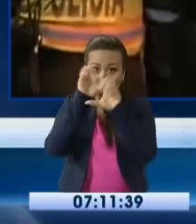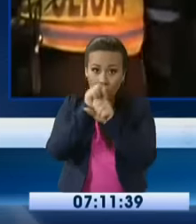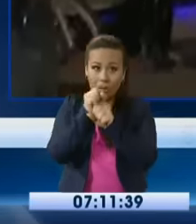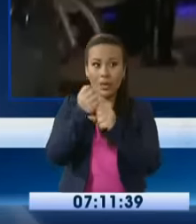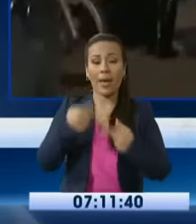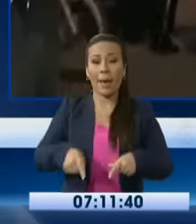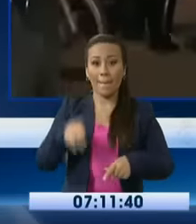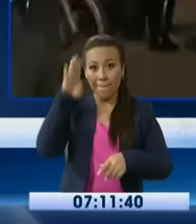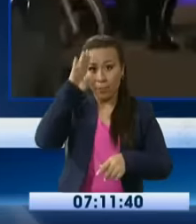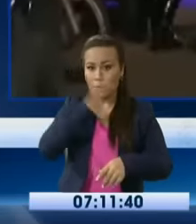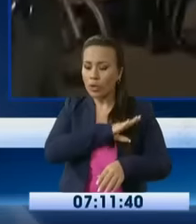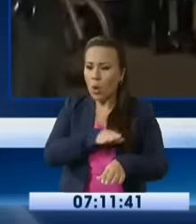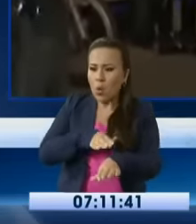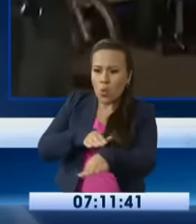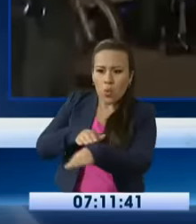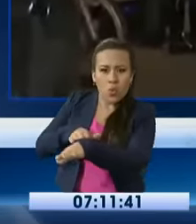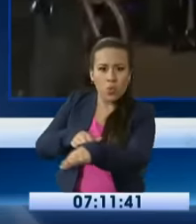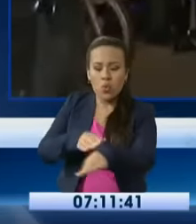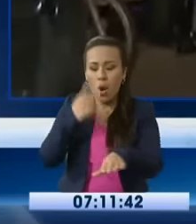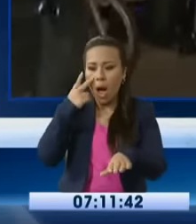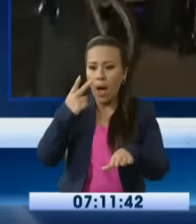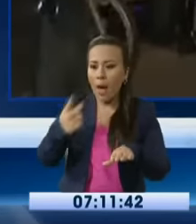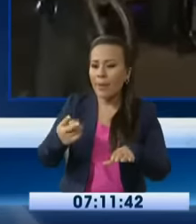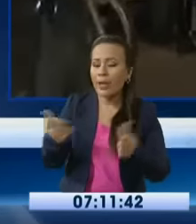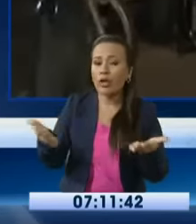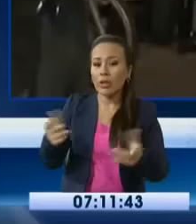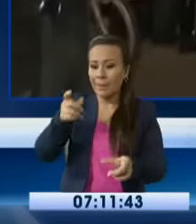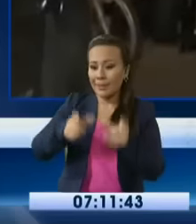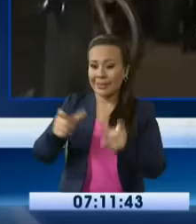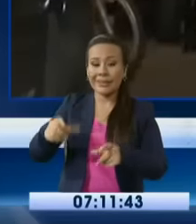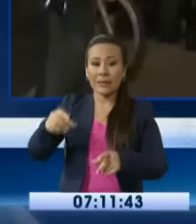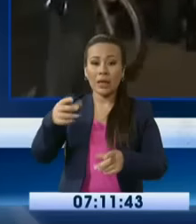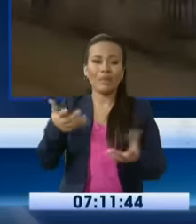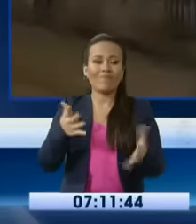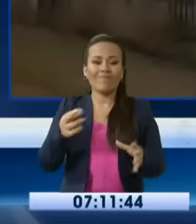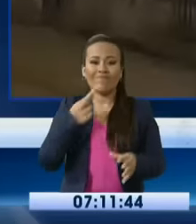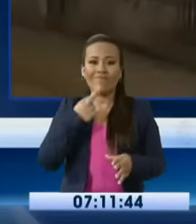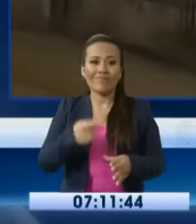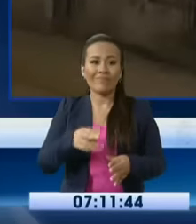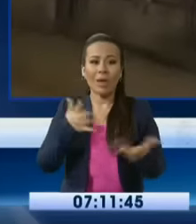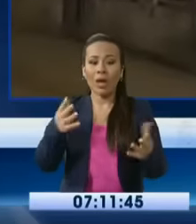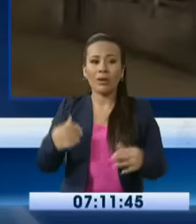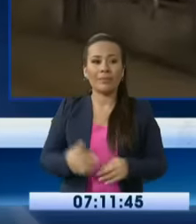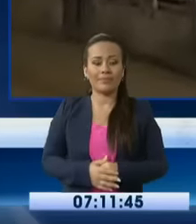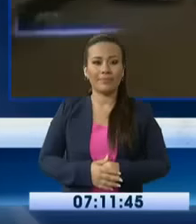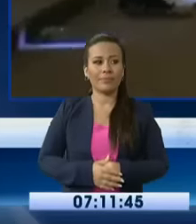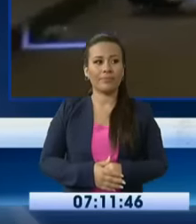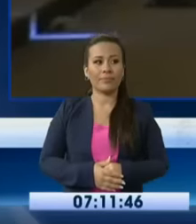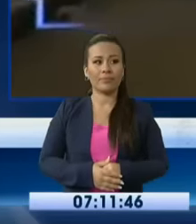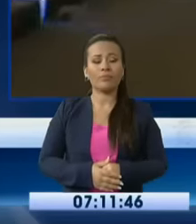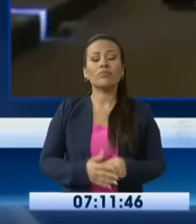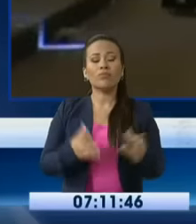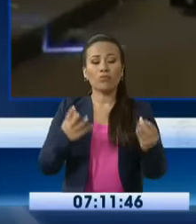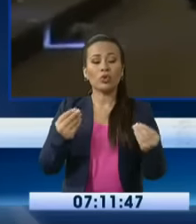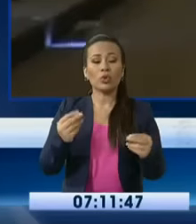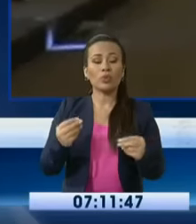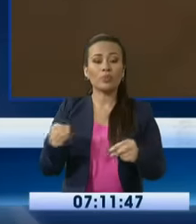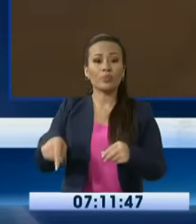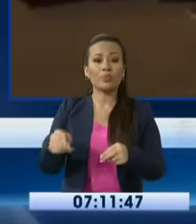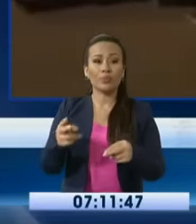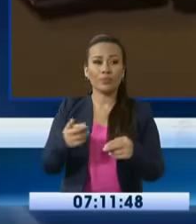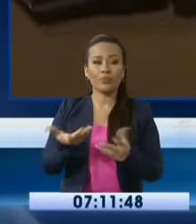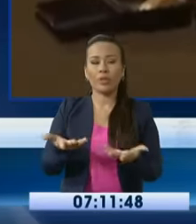acercar el lugar, pero no tuvieron ningún tipo de resultado. Se intentó esta